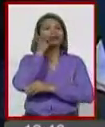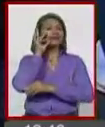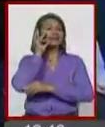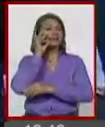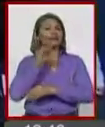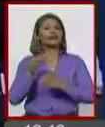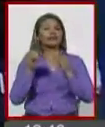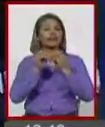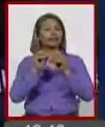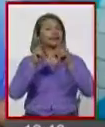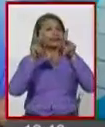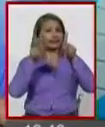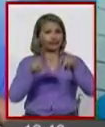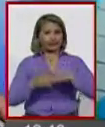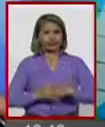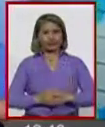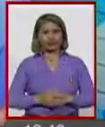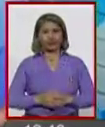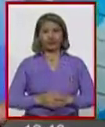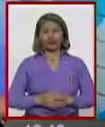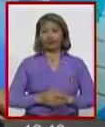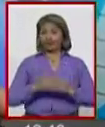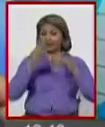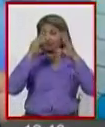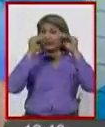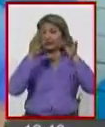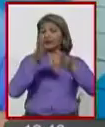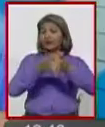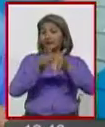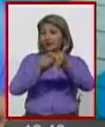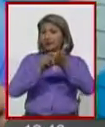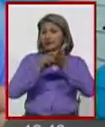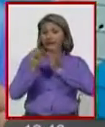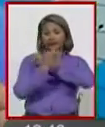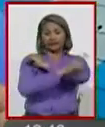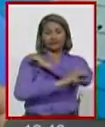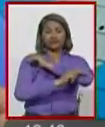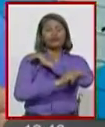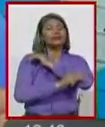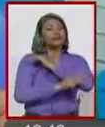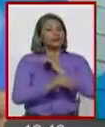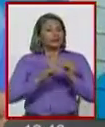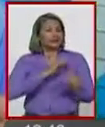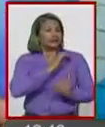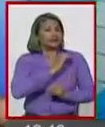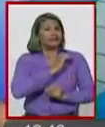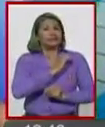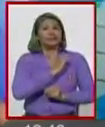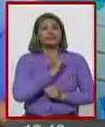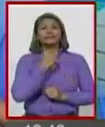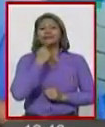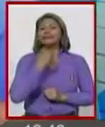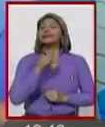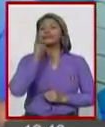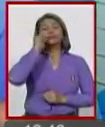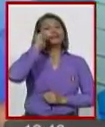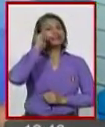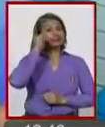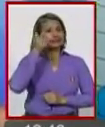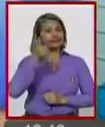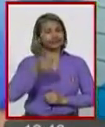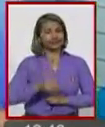de hambre con más personas. La Federación de Profesores, exigiendo a nivel nacional una conducta similar, ha logrado que